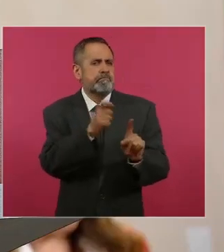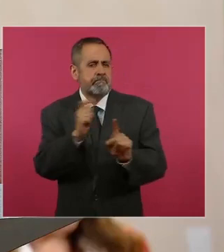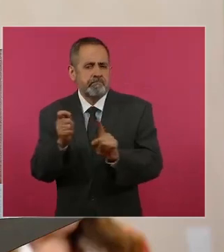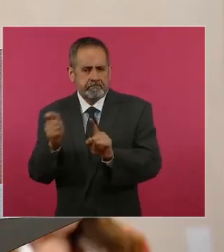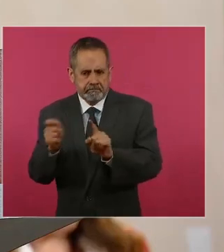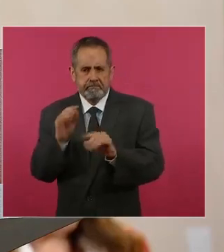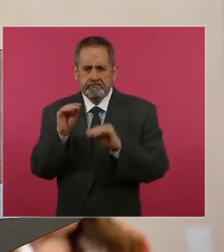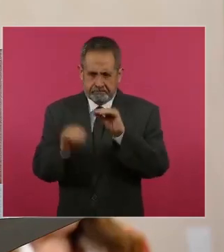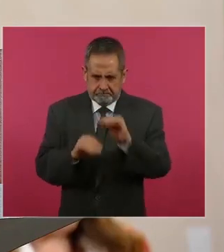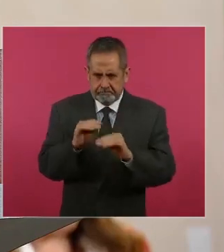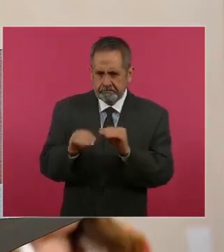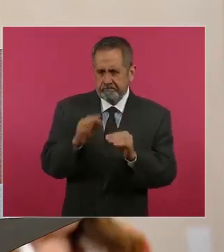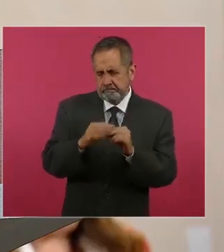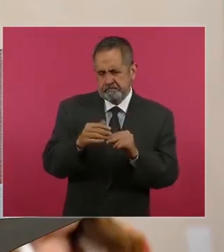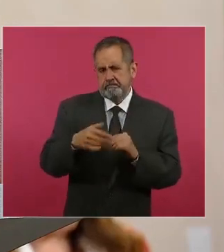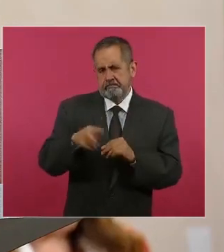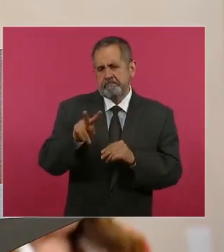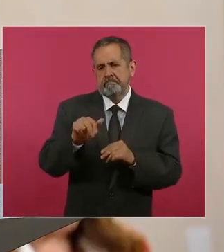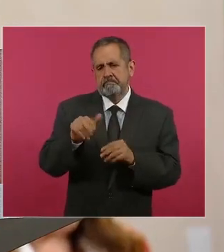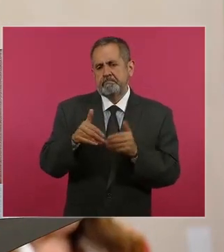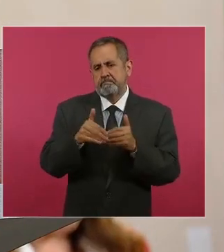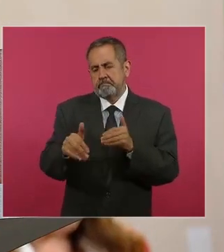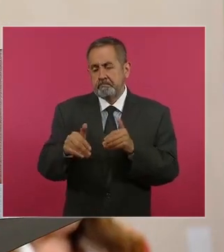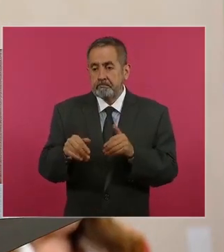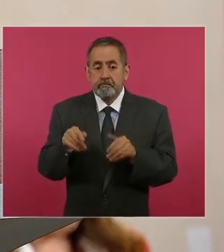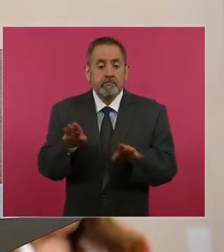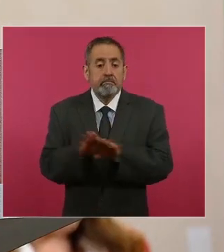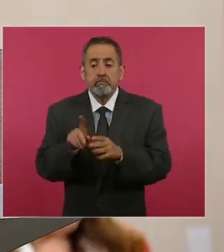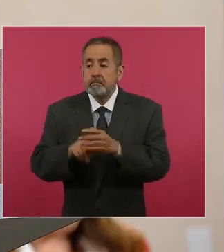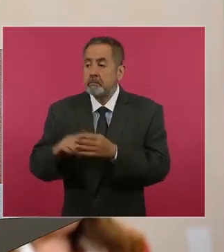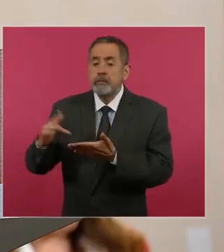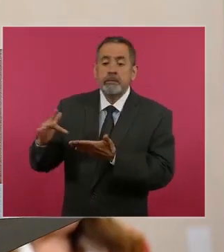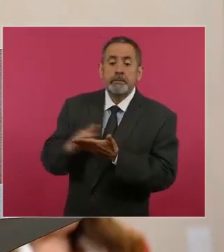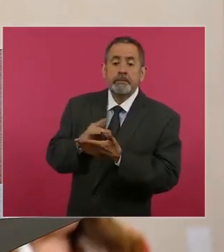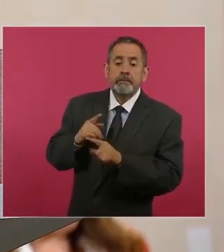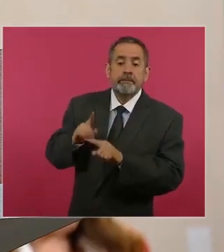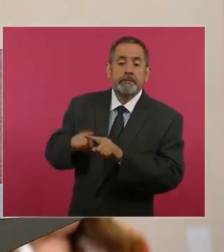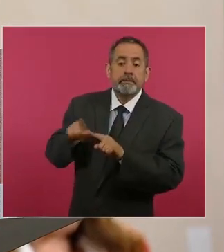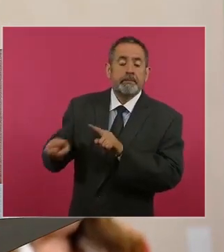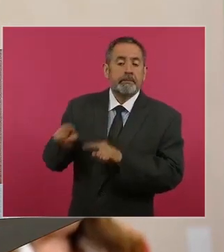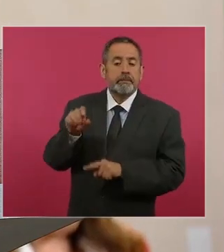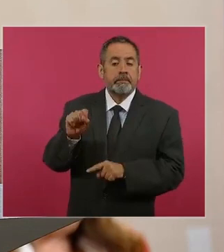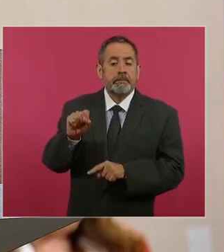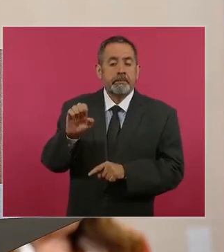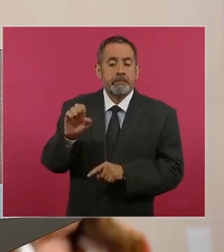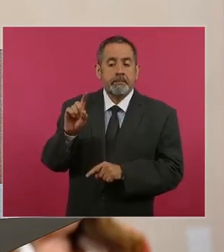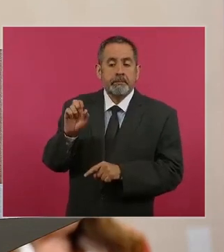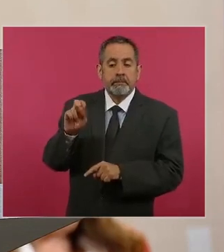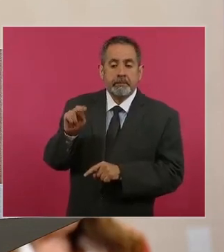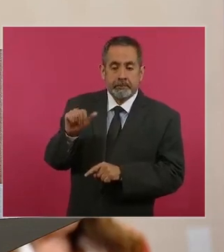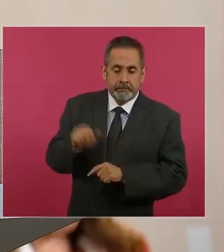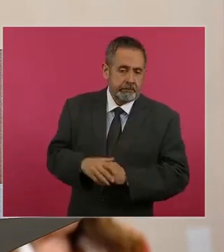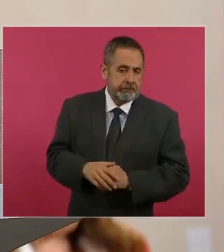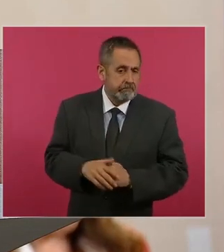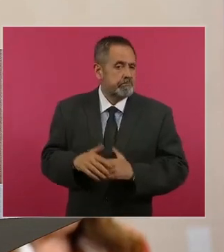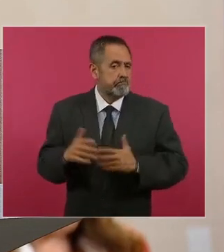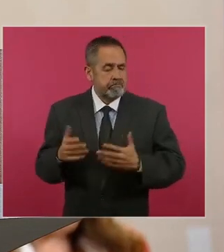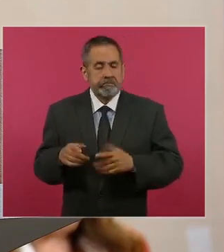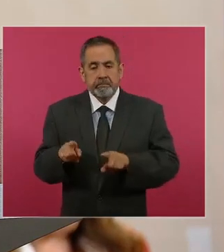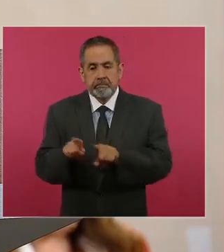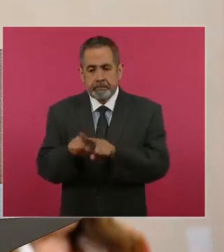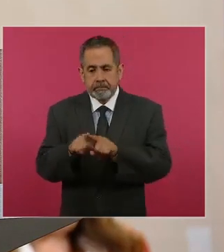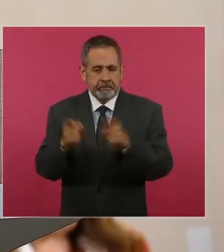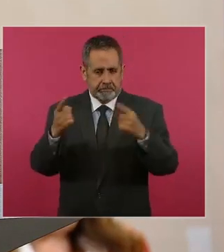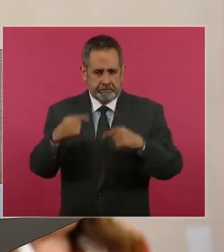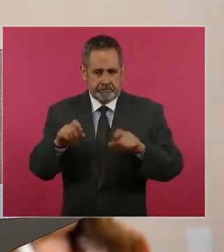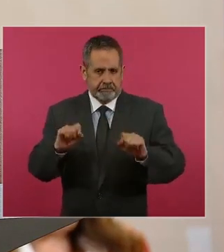de la infraestructura, en donde nos está apoyando la Secretaría de la Defensa Nacional. Y como parte de ello, la que